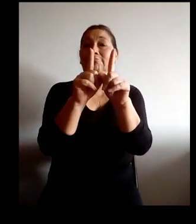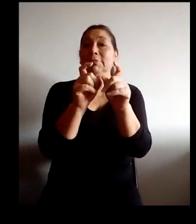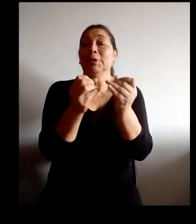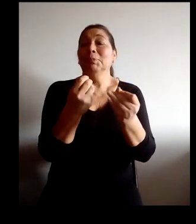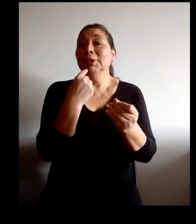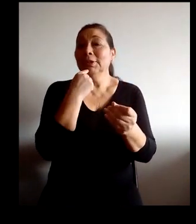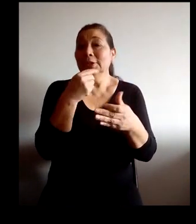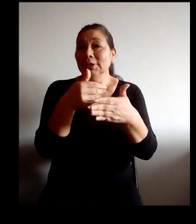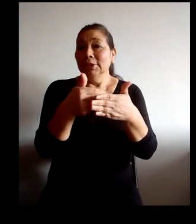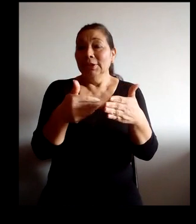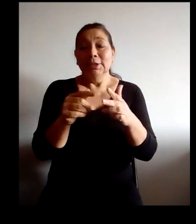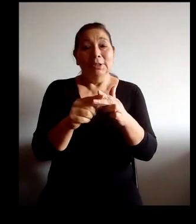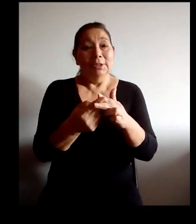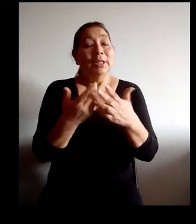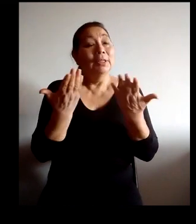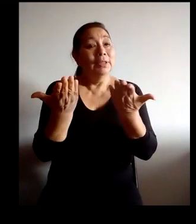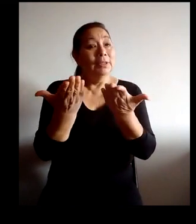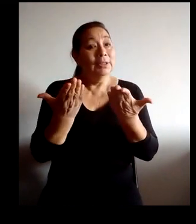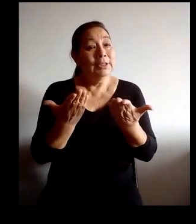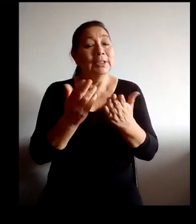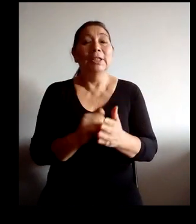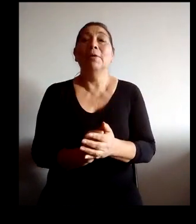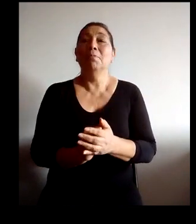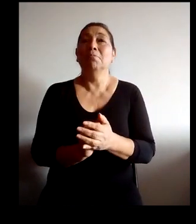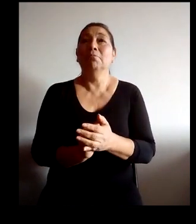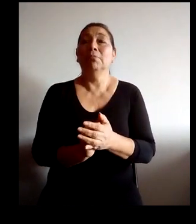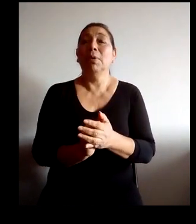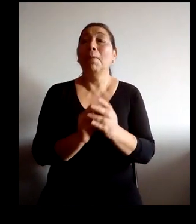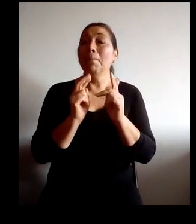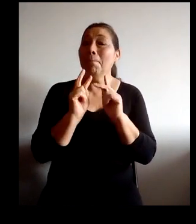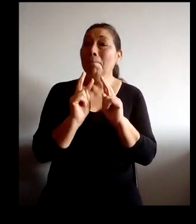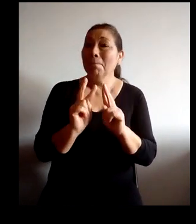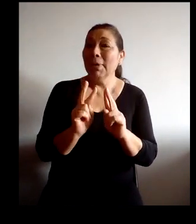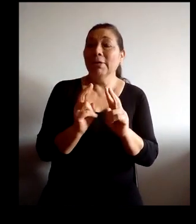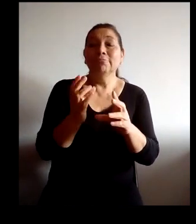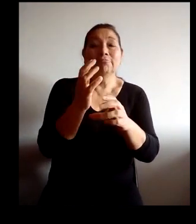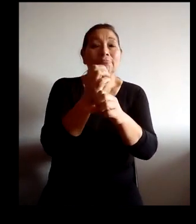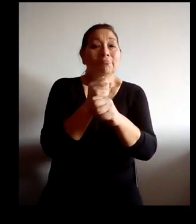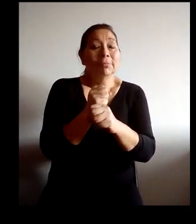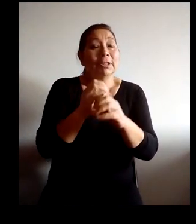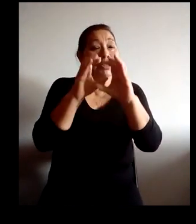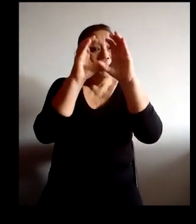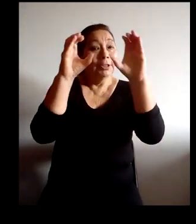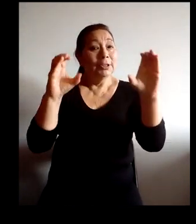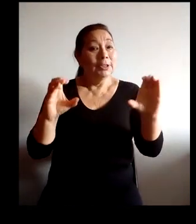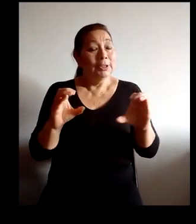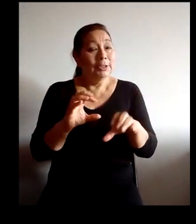un certificado médico del Hospital Eliezer Guzmán Barrón de Chimbote. Nosotros, para adecuar